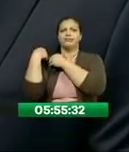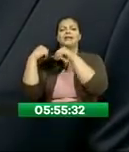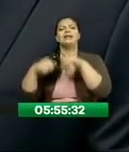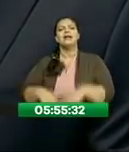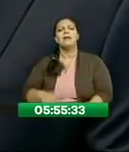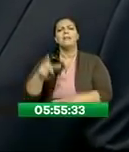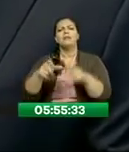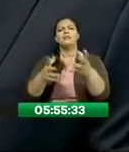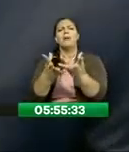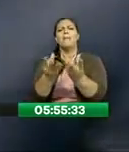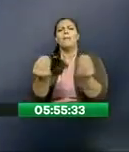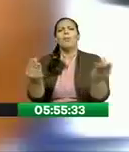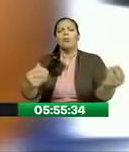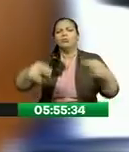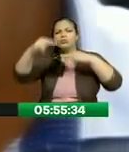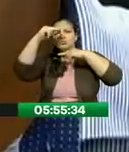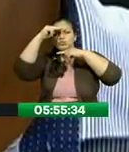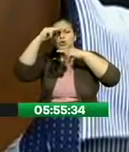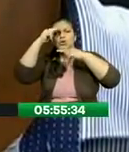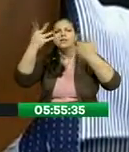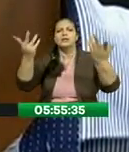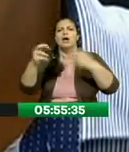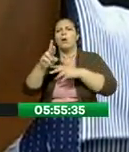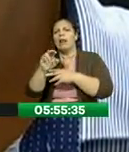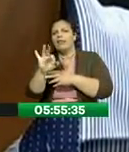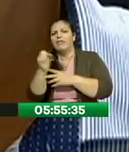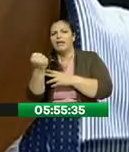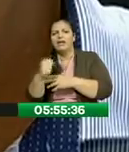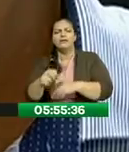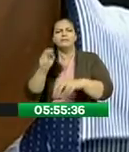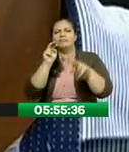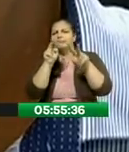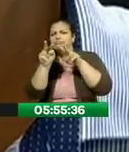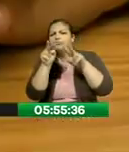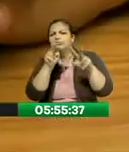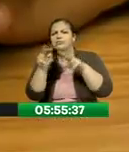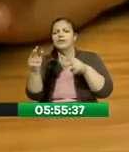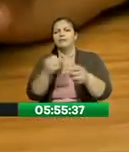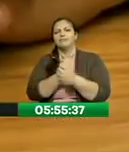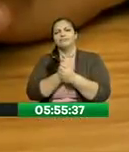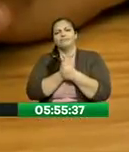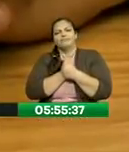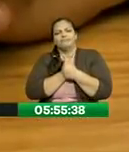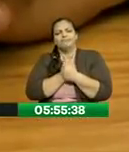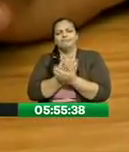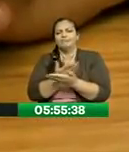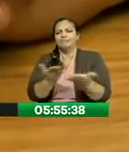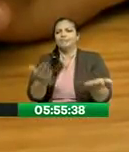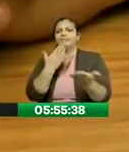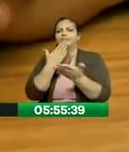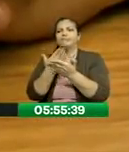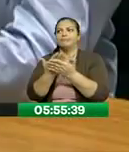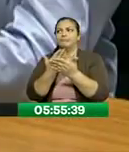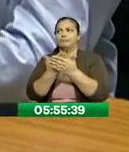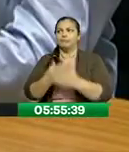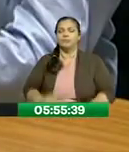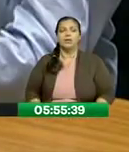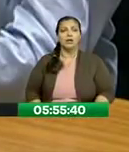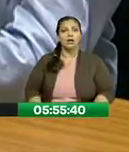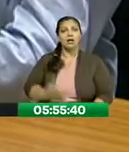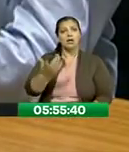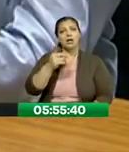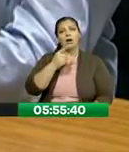simpatía y su preferencia. El licenciado Wilson Suárez conoce cada pasillo y cable como la palma de su mano. Se ha